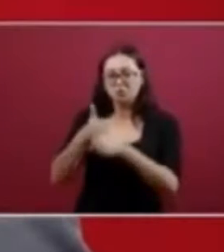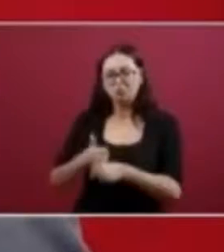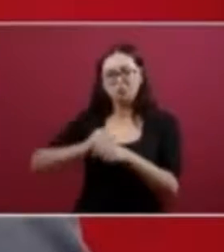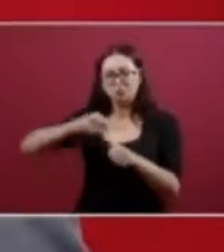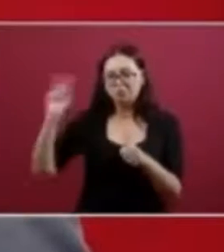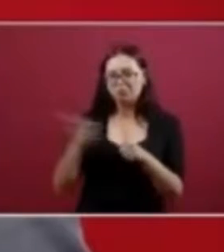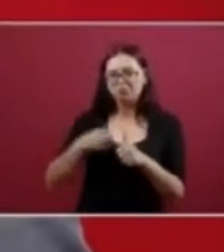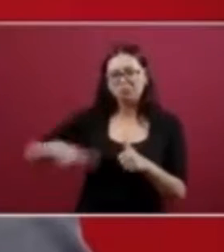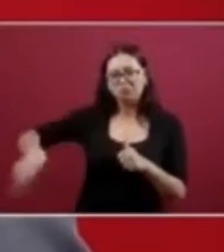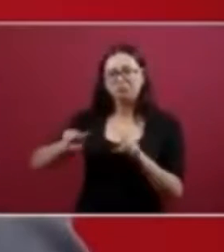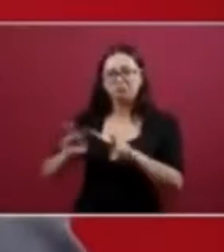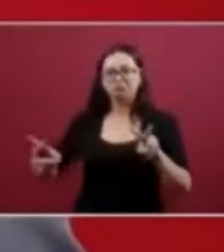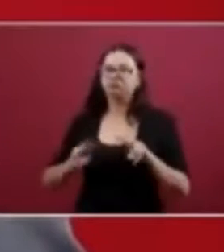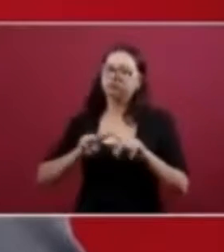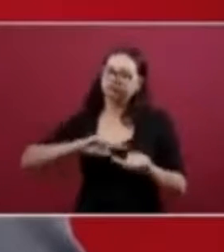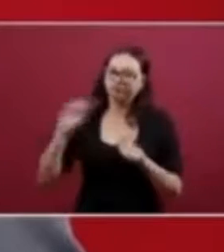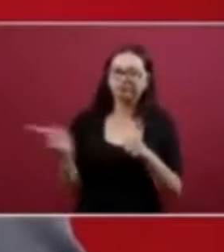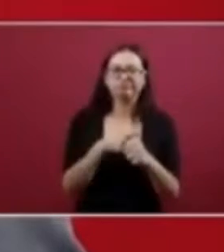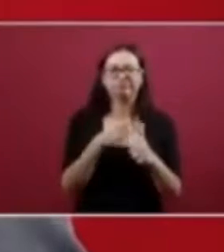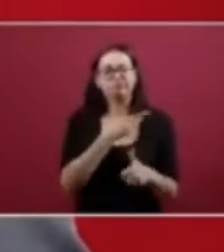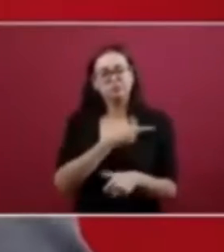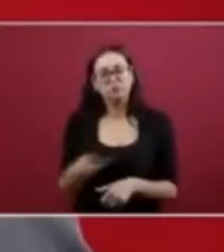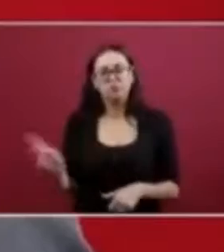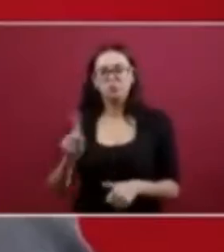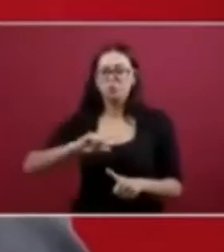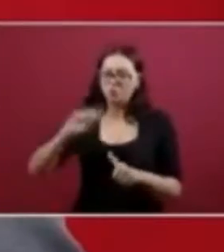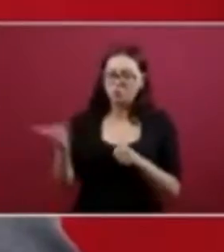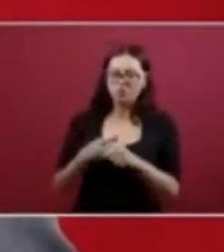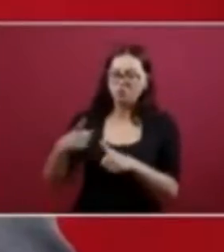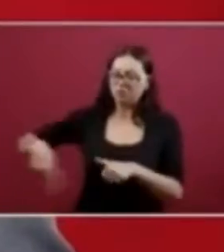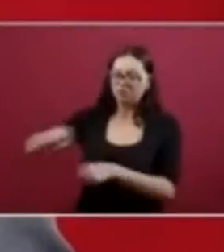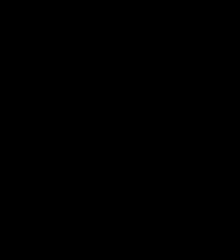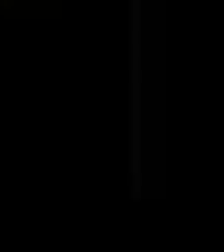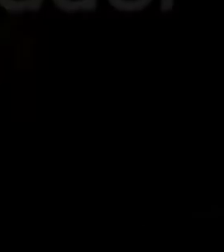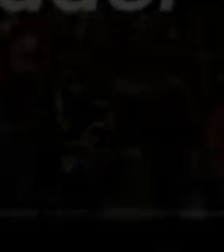desvalidos, primero los pobres, primero los oprimidos.